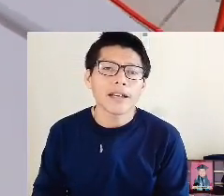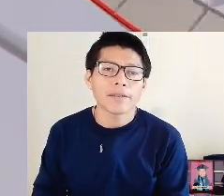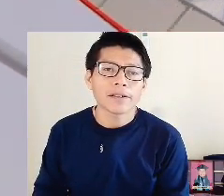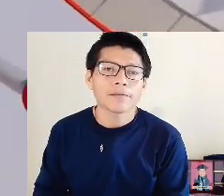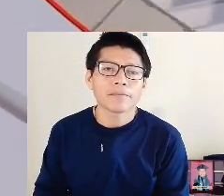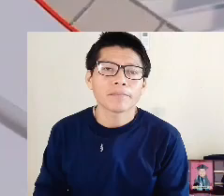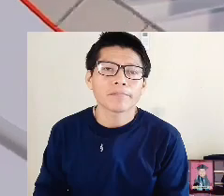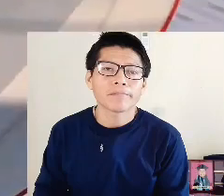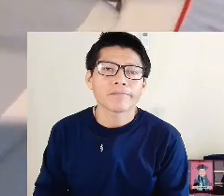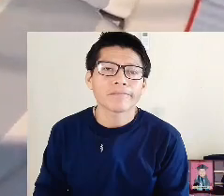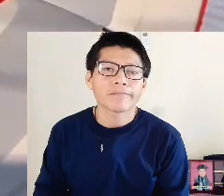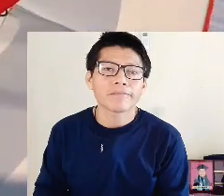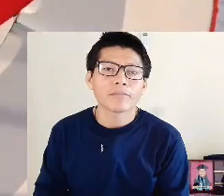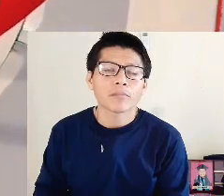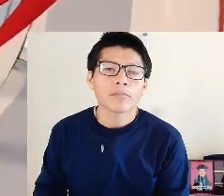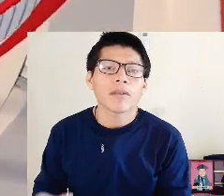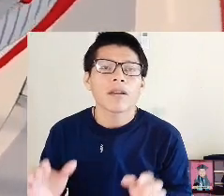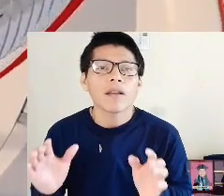momentos